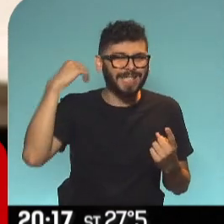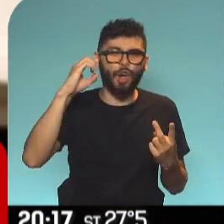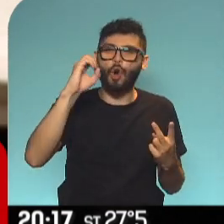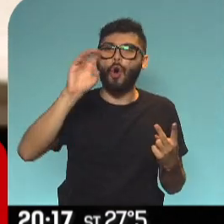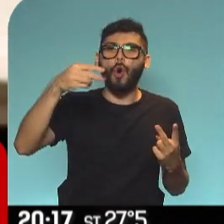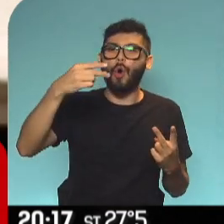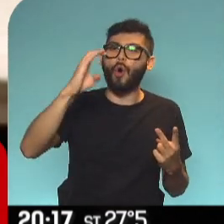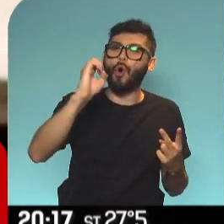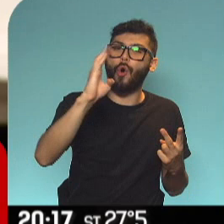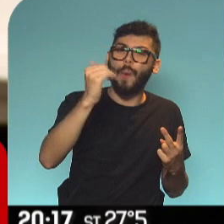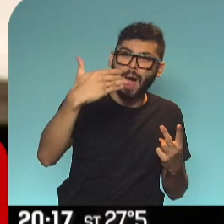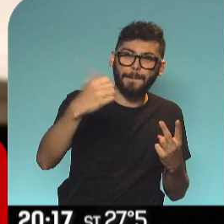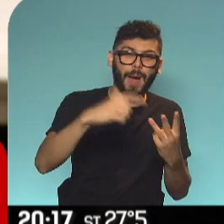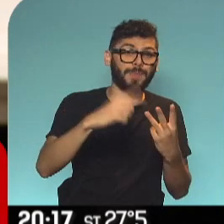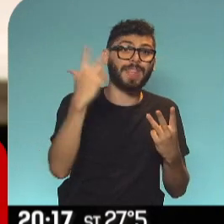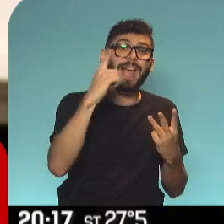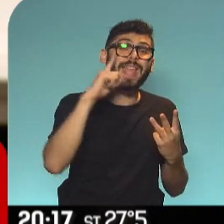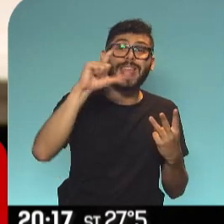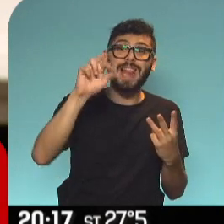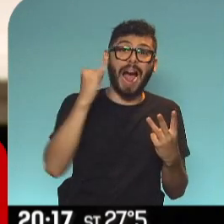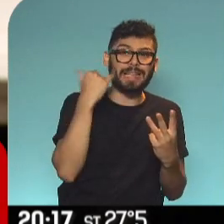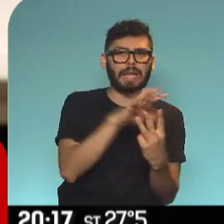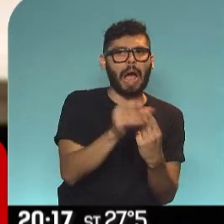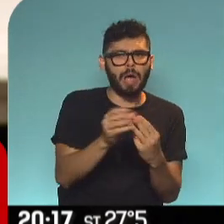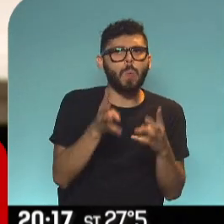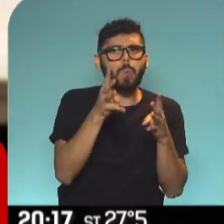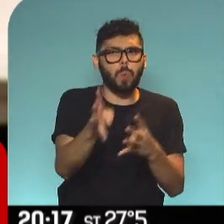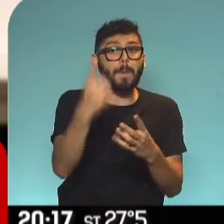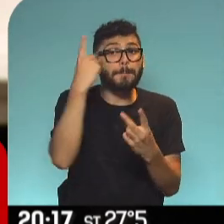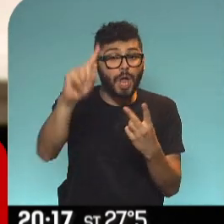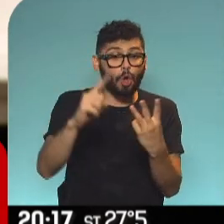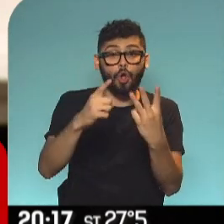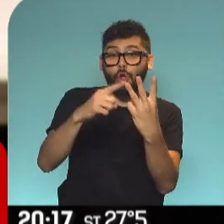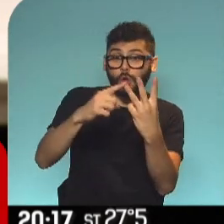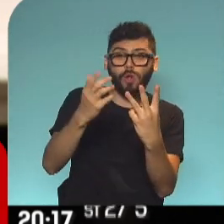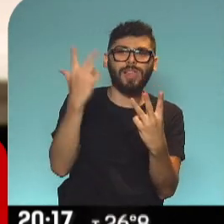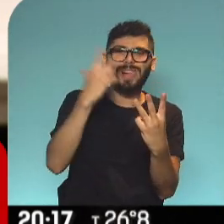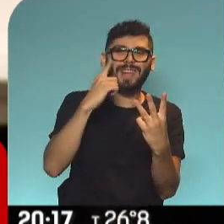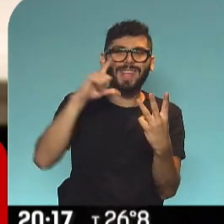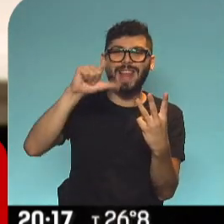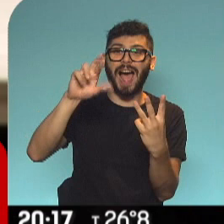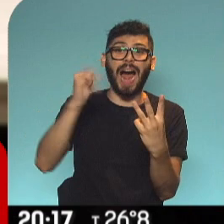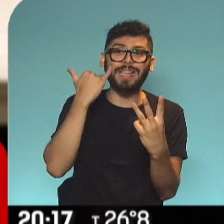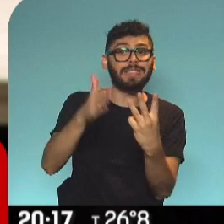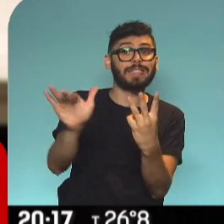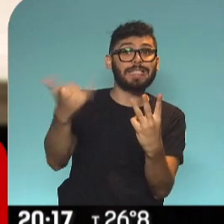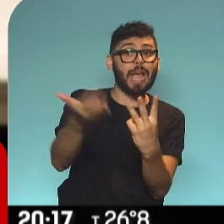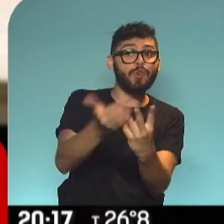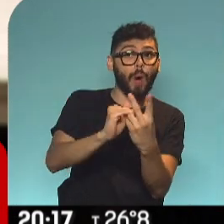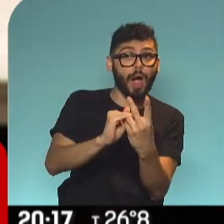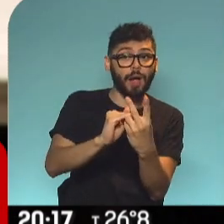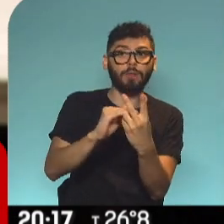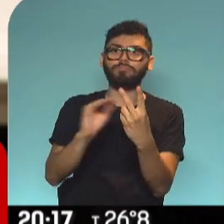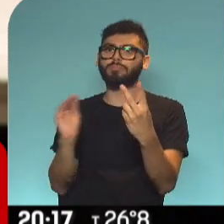muy belicoso, pero el Biden post-Hillary con John Kerry, que hoy casualmente, ¿por qué